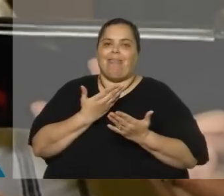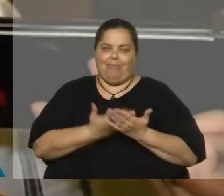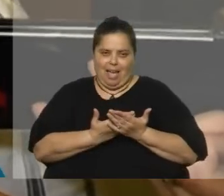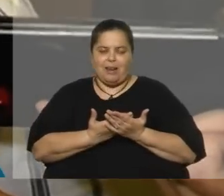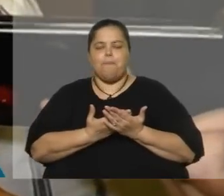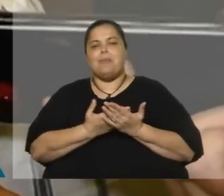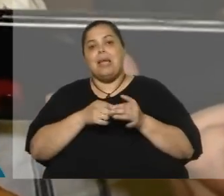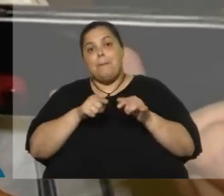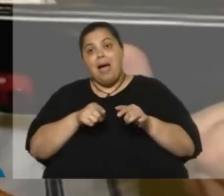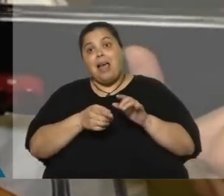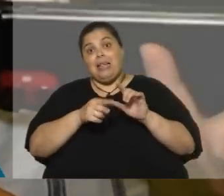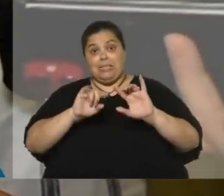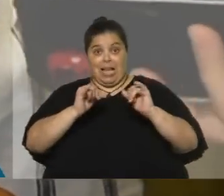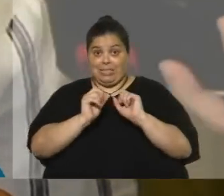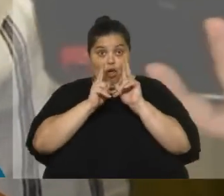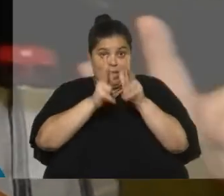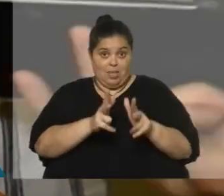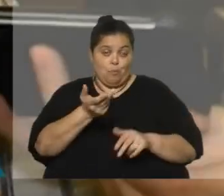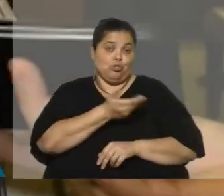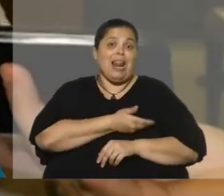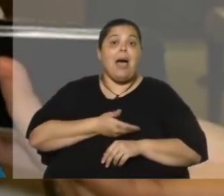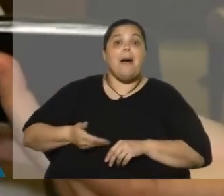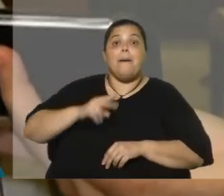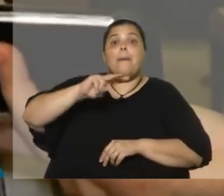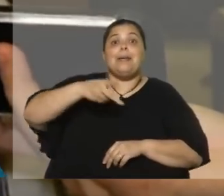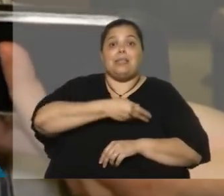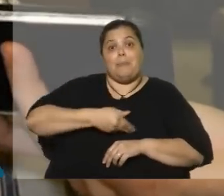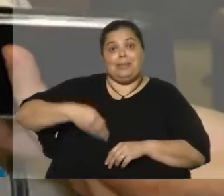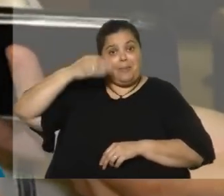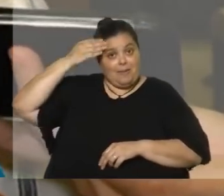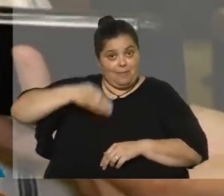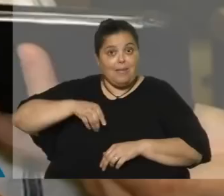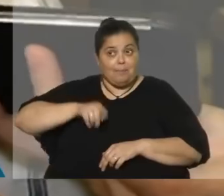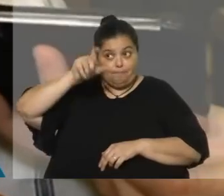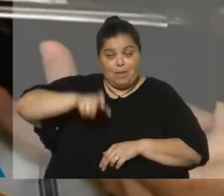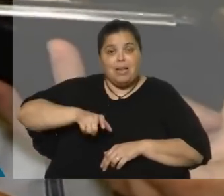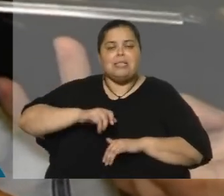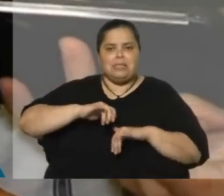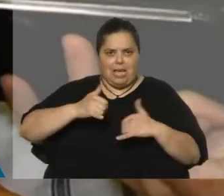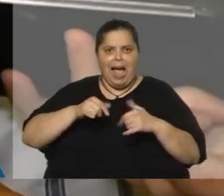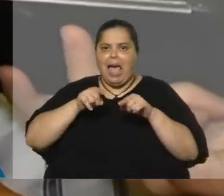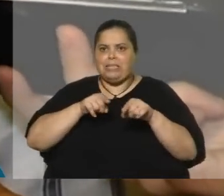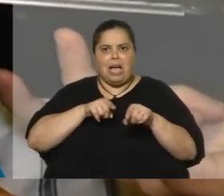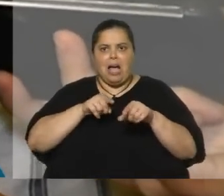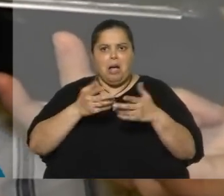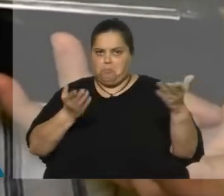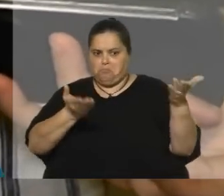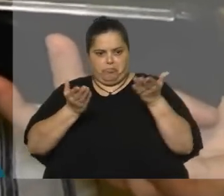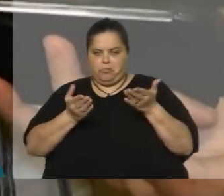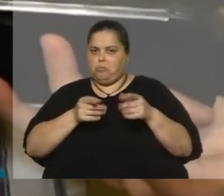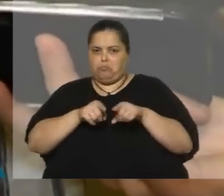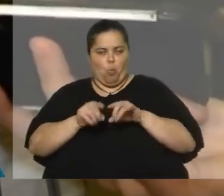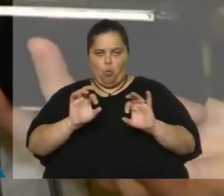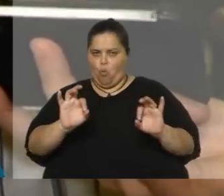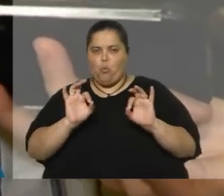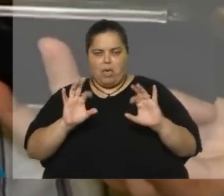lo transmitimos a la Presidenta del Senado, a la Vicepresidenta del país, que nos atendió muy bien,